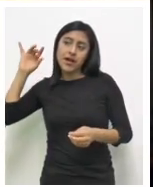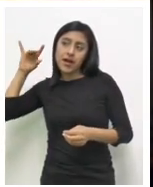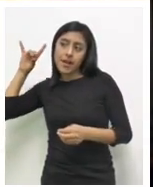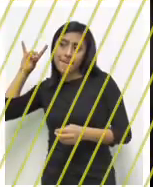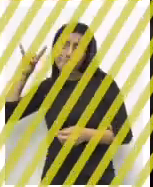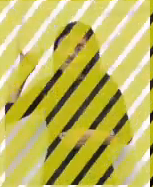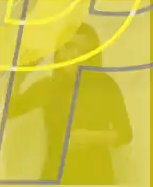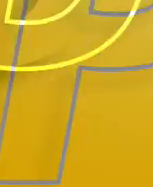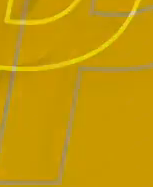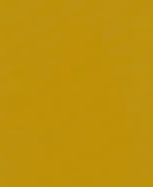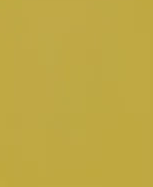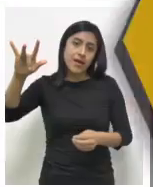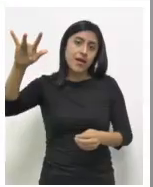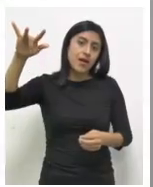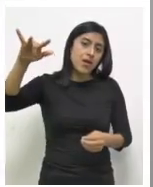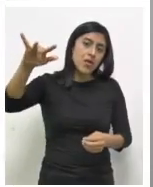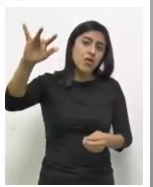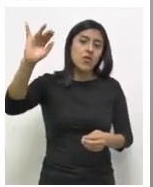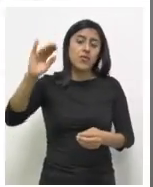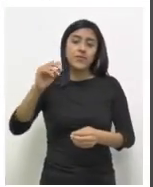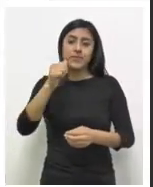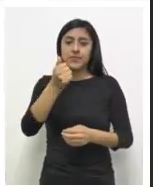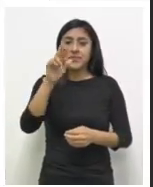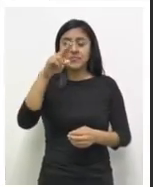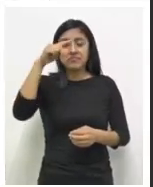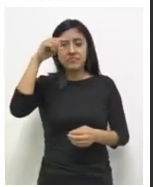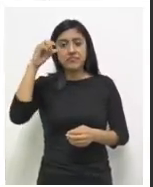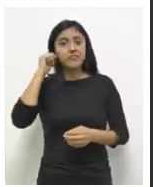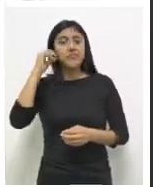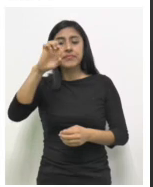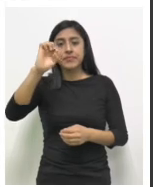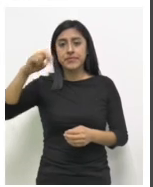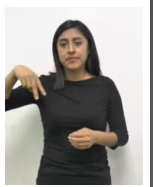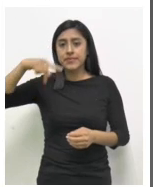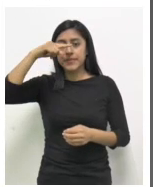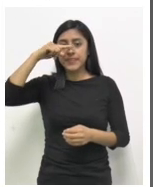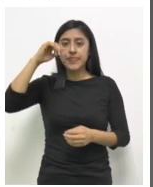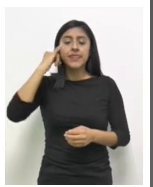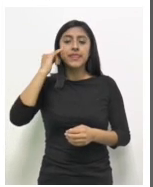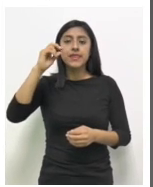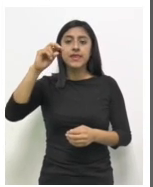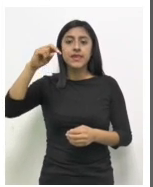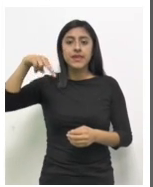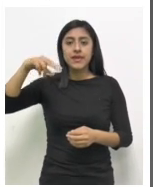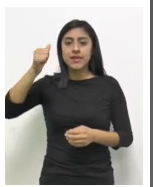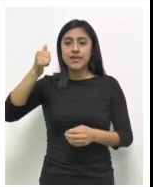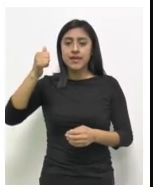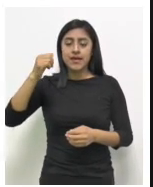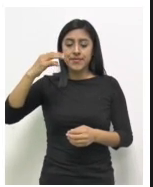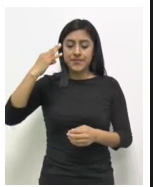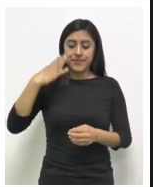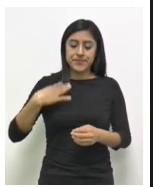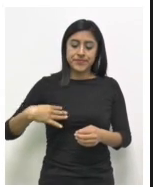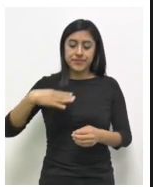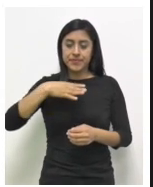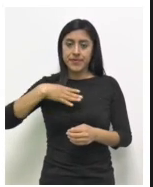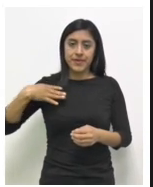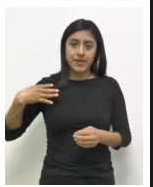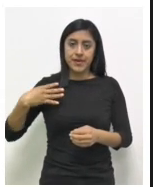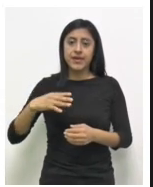hasta mediados de ese año. Manuel Galich fue un ejemplo para los jóvenes de su generación. Muchos de ellos, al igual que su familia y